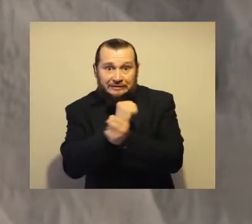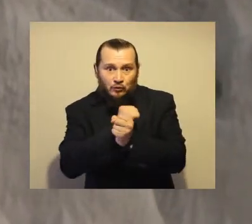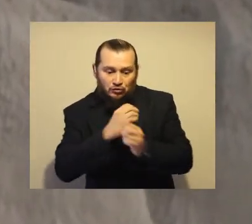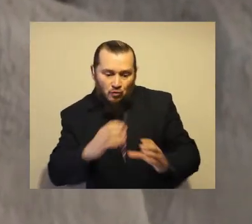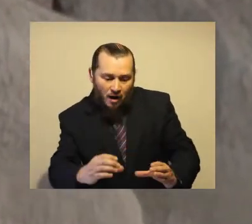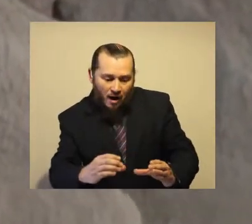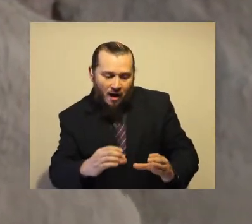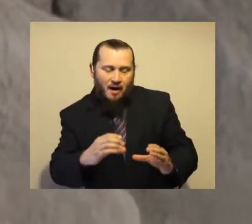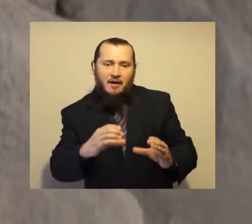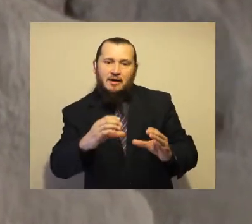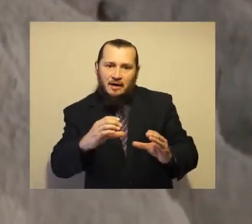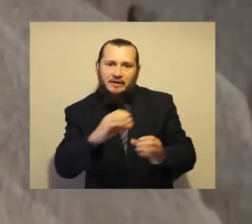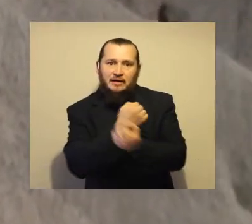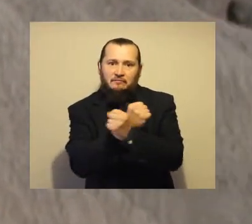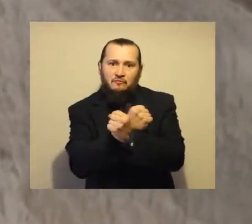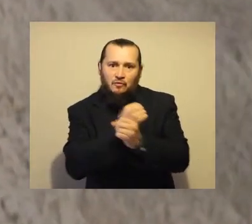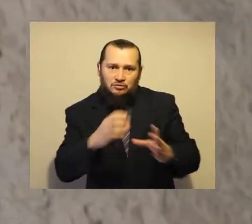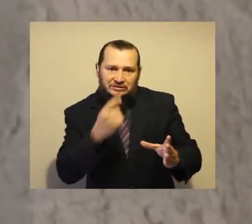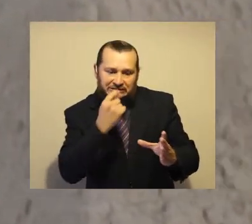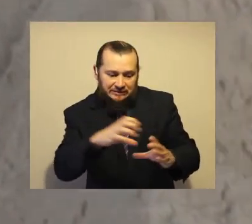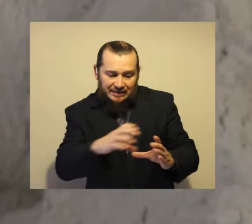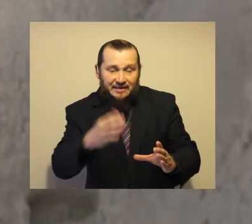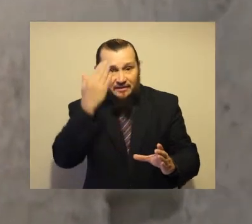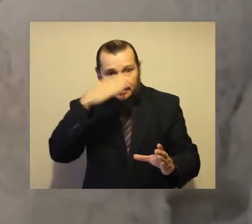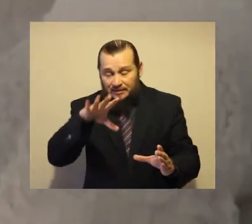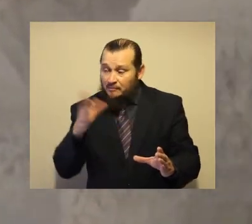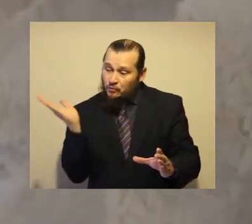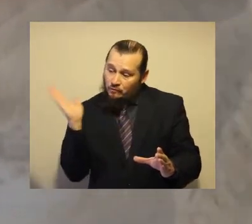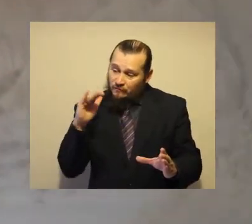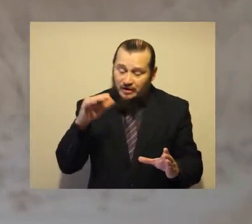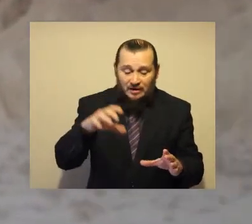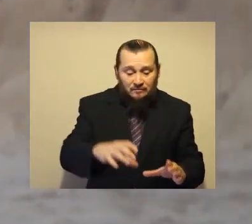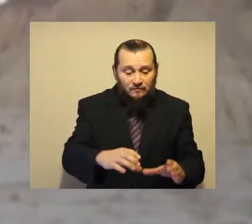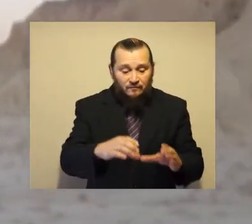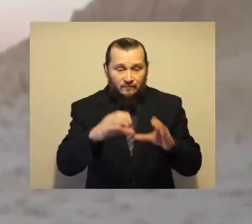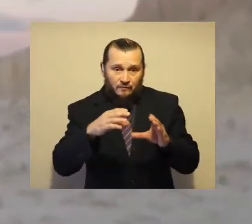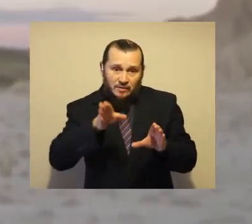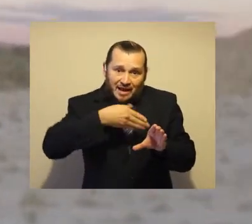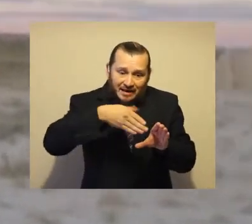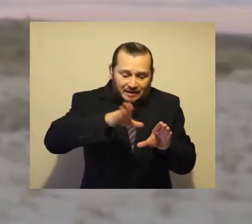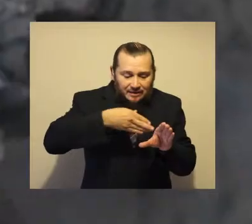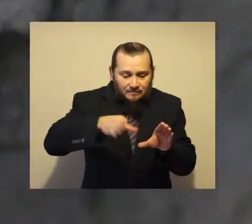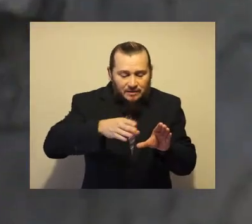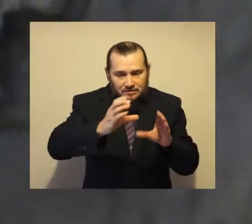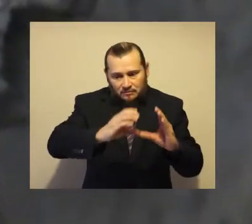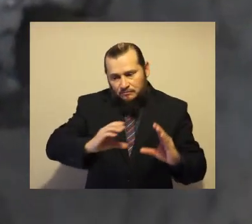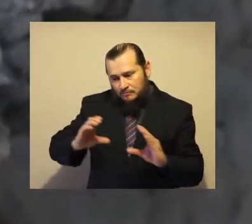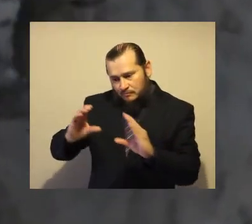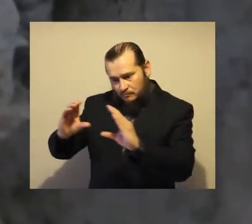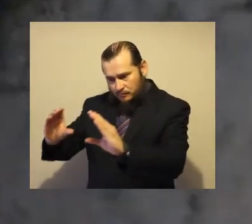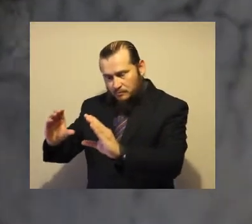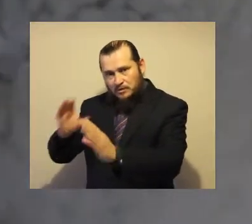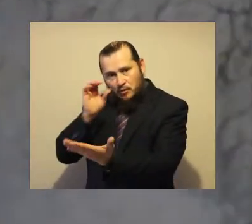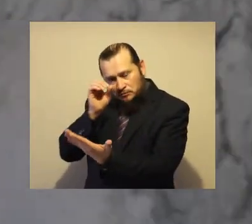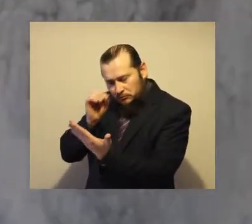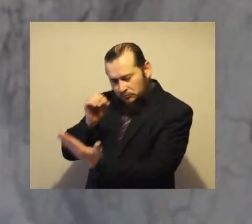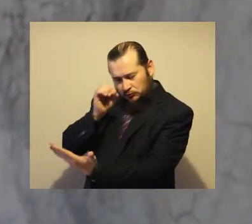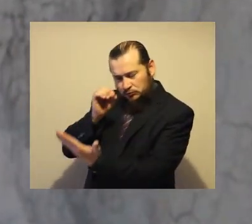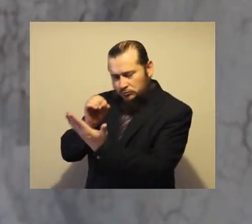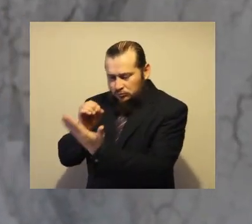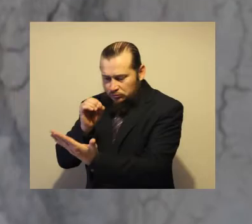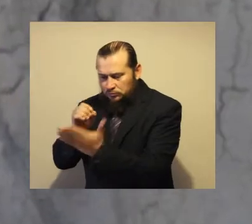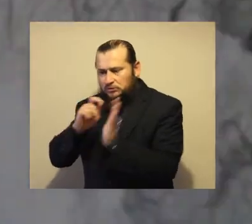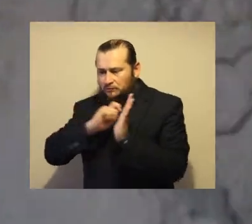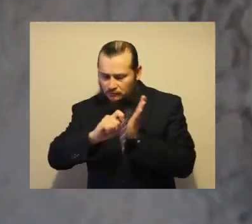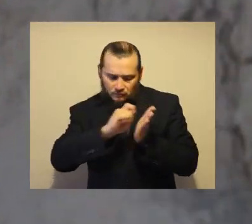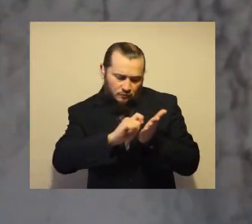un fósil. A partir de allí, se arbitran los medios para su extracción, posterior limpieza y acondicionamiento. Luego se lo estudia y describe